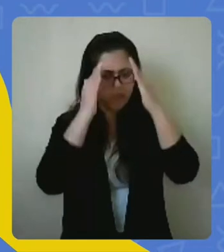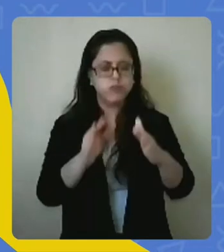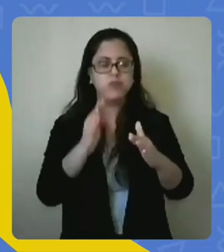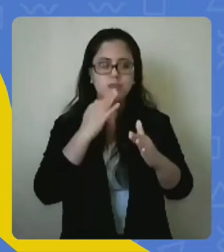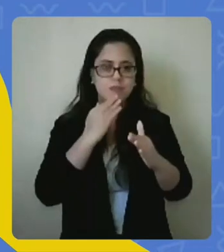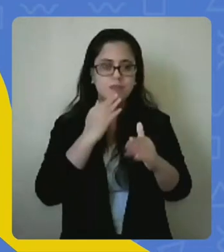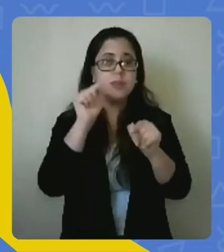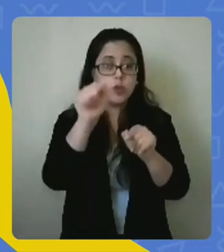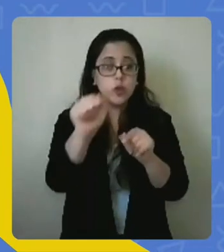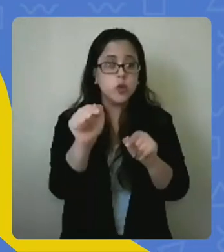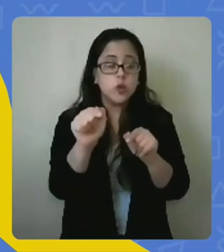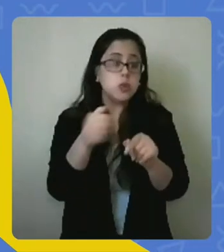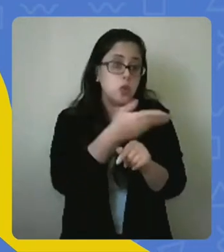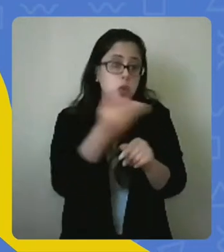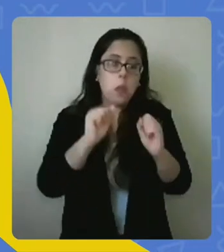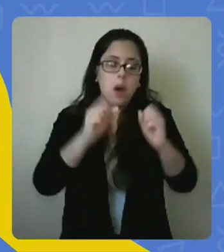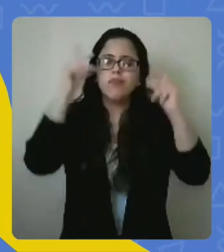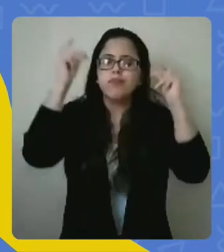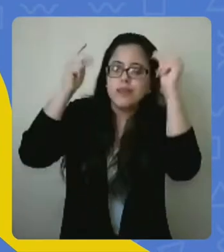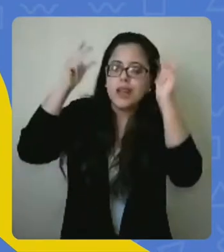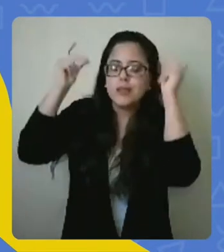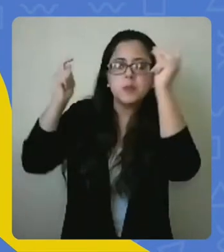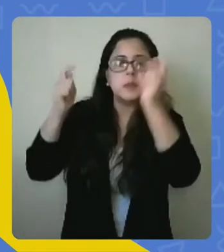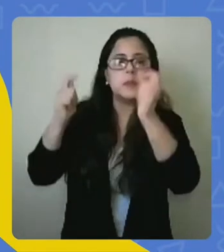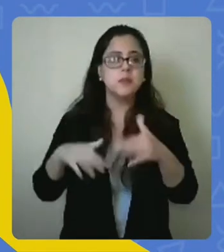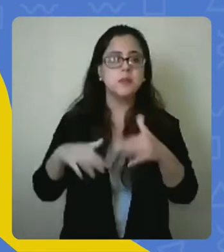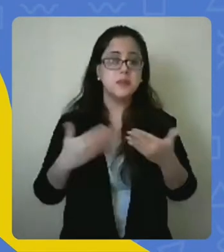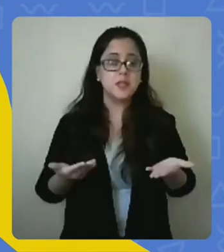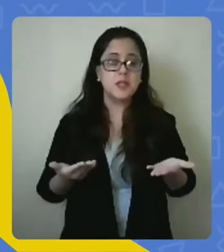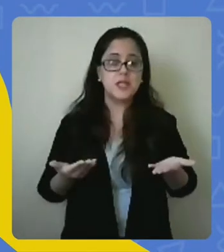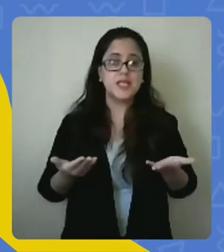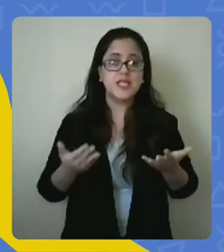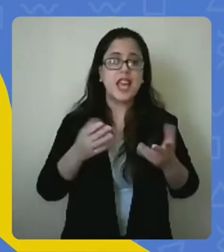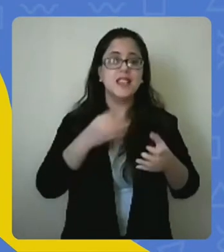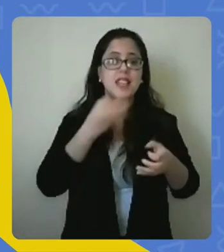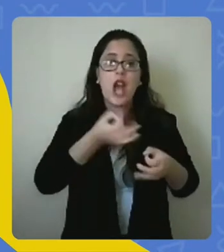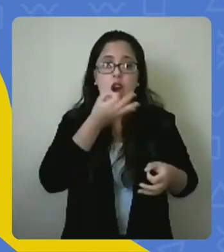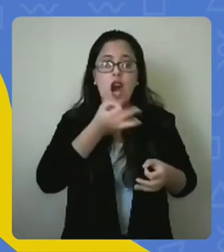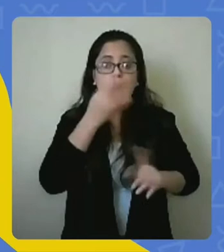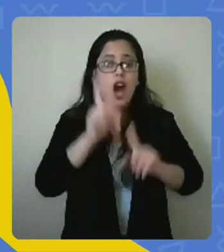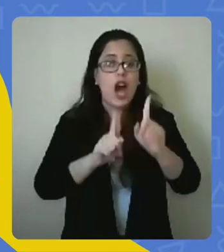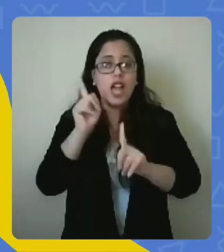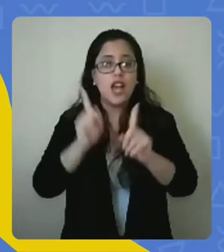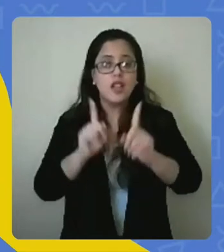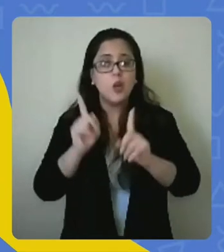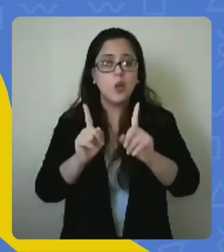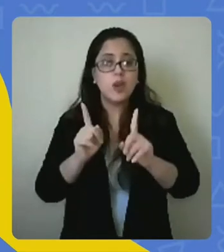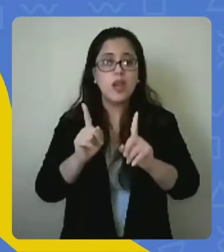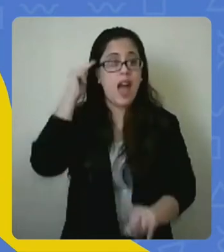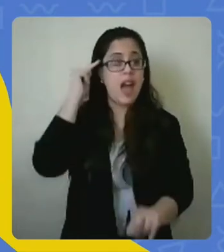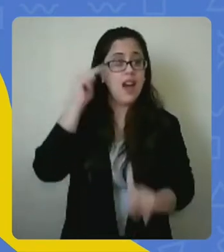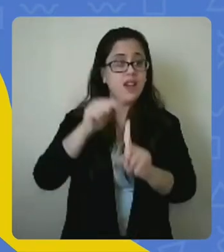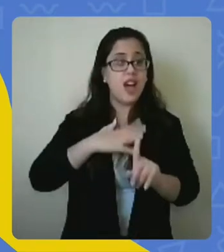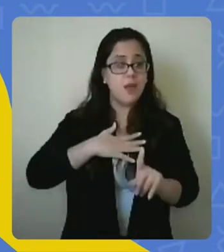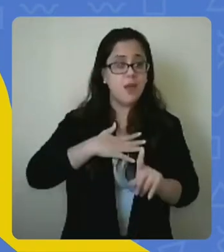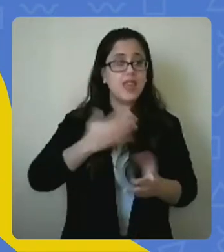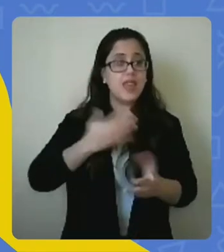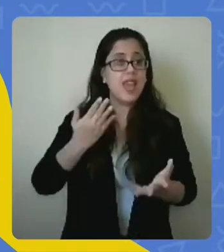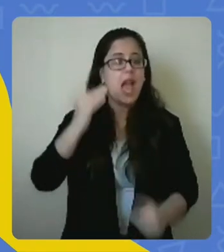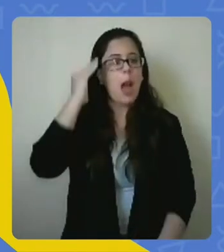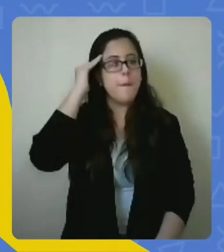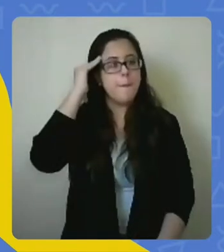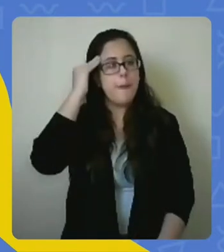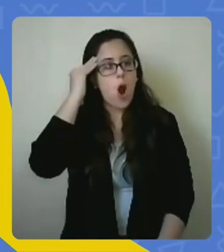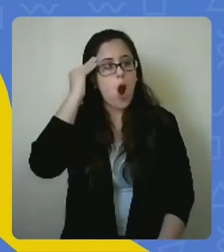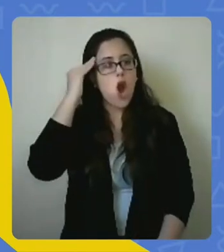ustedes pueden crear, así que contarles que ya hay alguna, está uno de mis favoritos, que es Memorión de Rimas, está